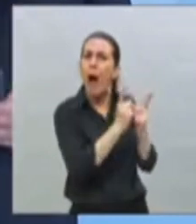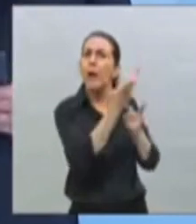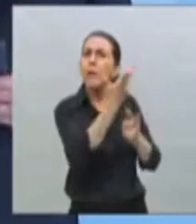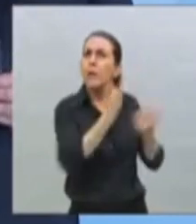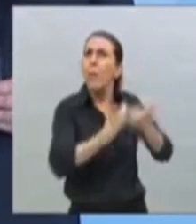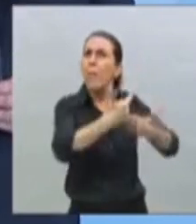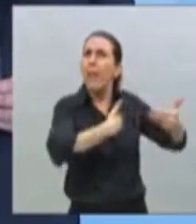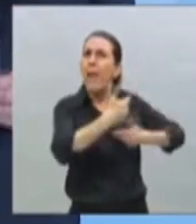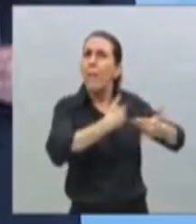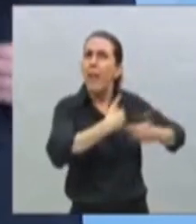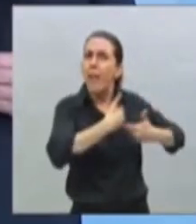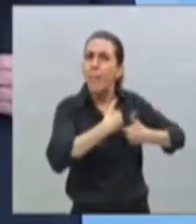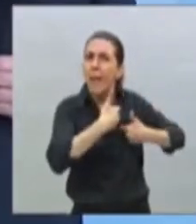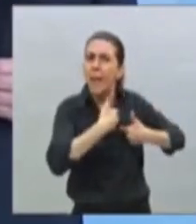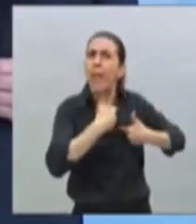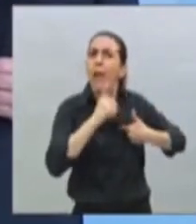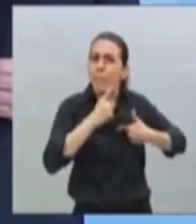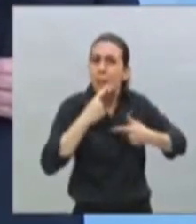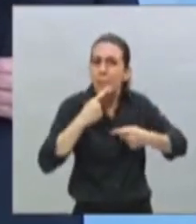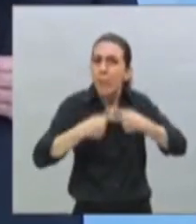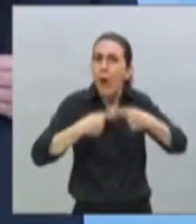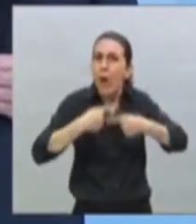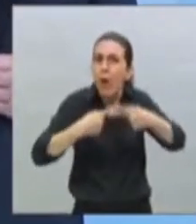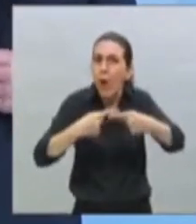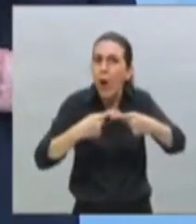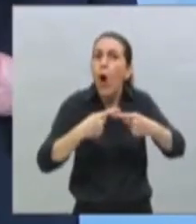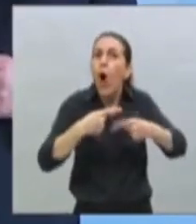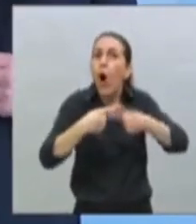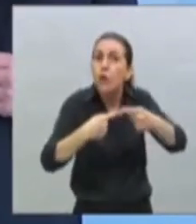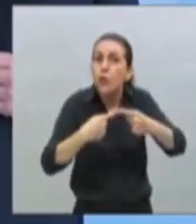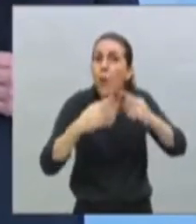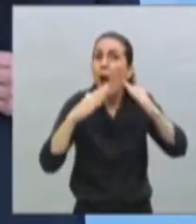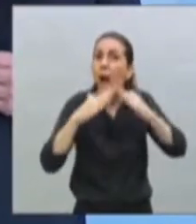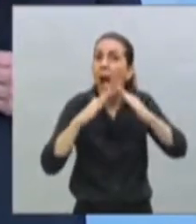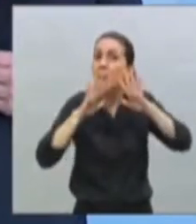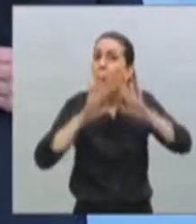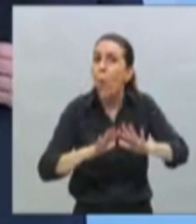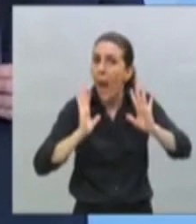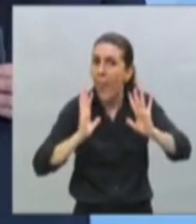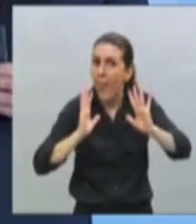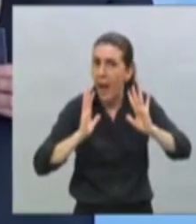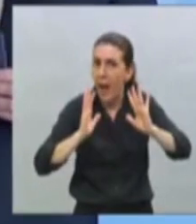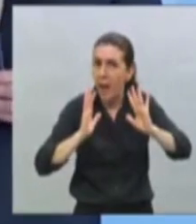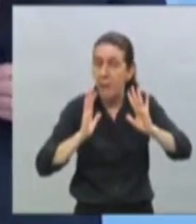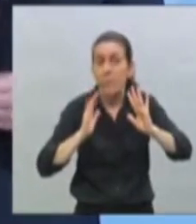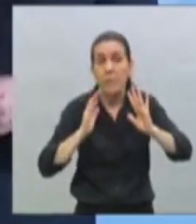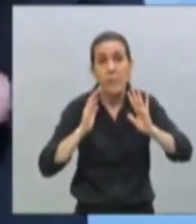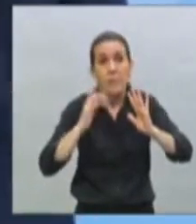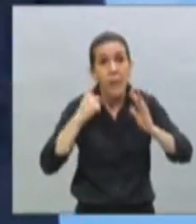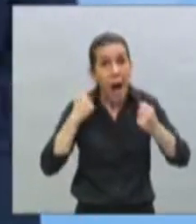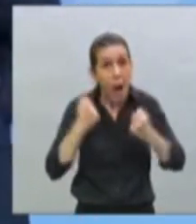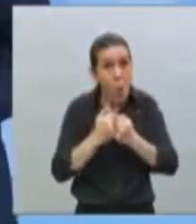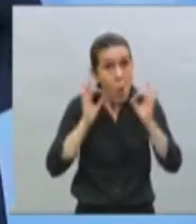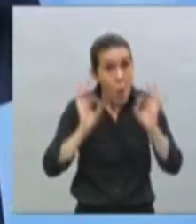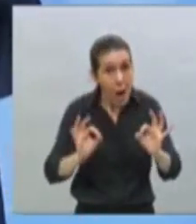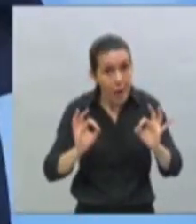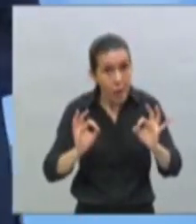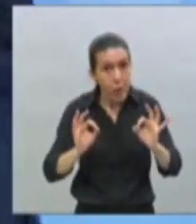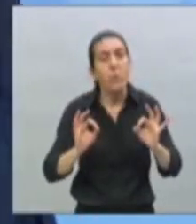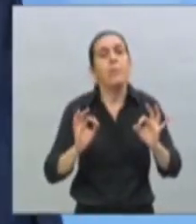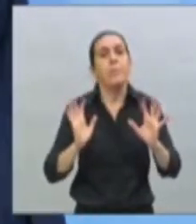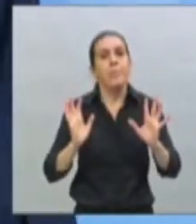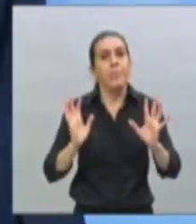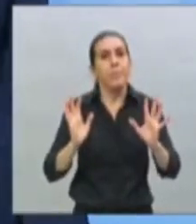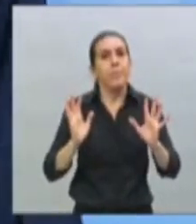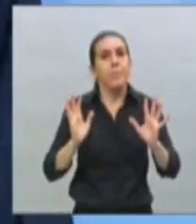necesidad de seguir con este proceso de restricción en las salidas. ¿De acuerdo? Ahora,